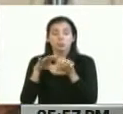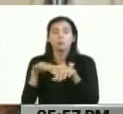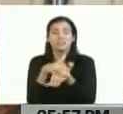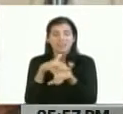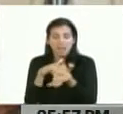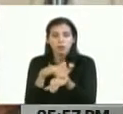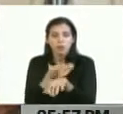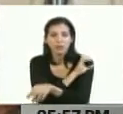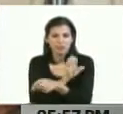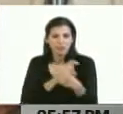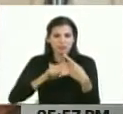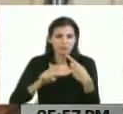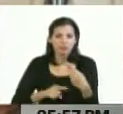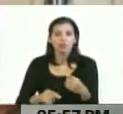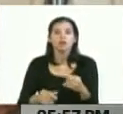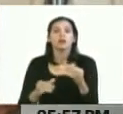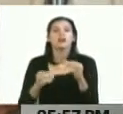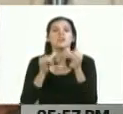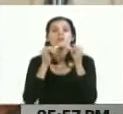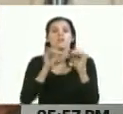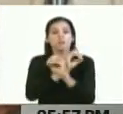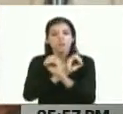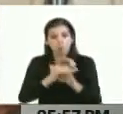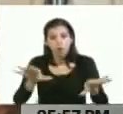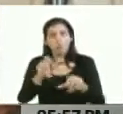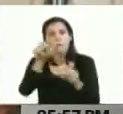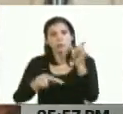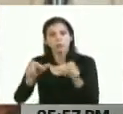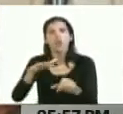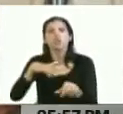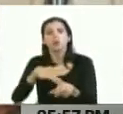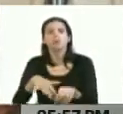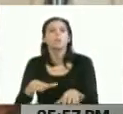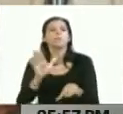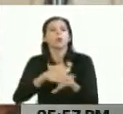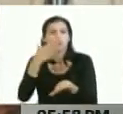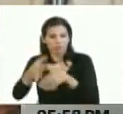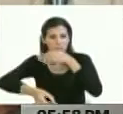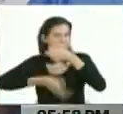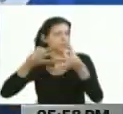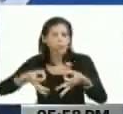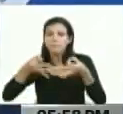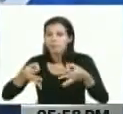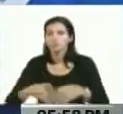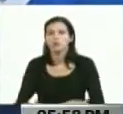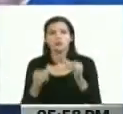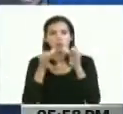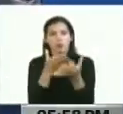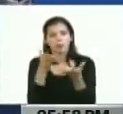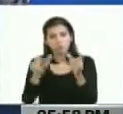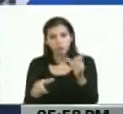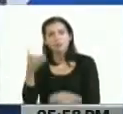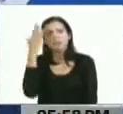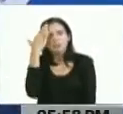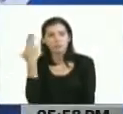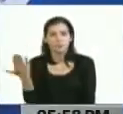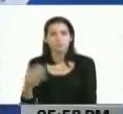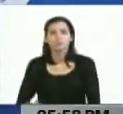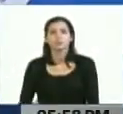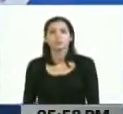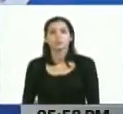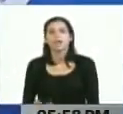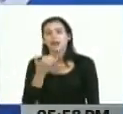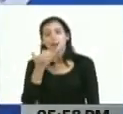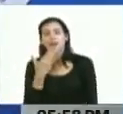horas dónde se sucede la falla y por qué se está sucediendo. Gracias, ministro, por la llamada. Este es su espacio. Cuando